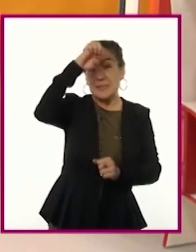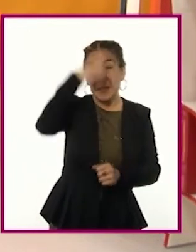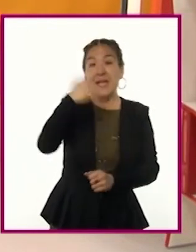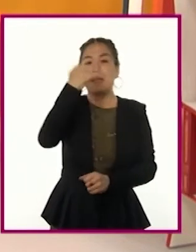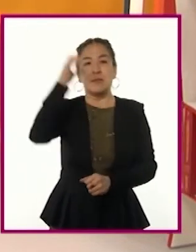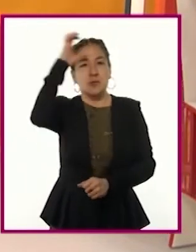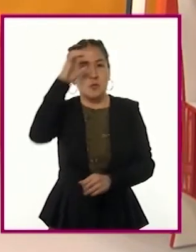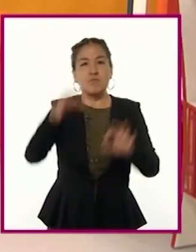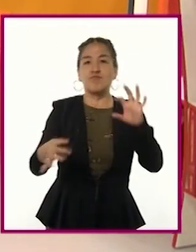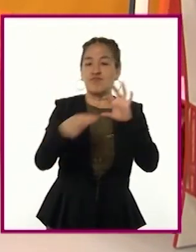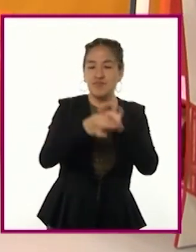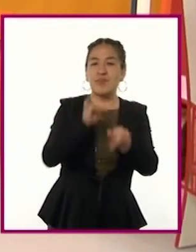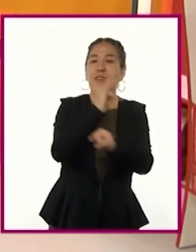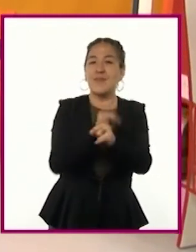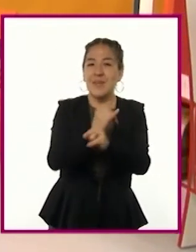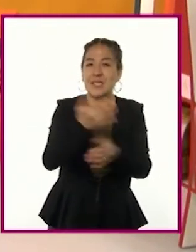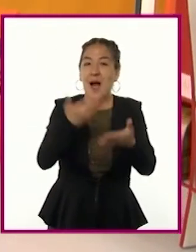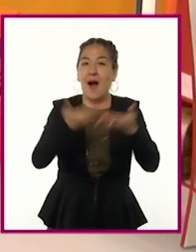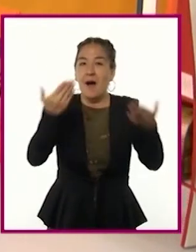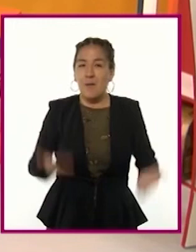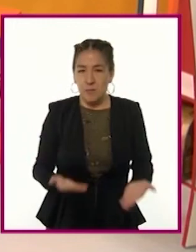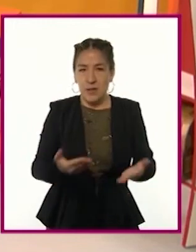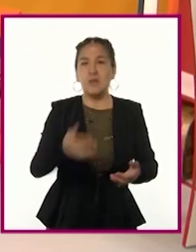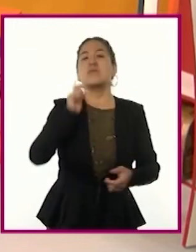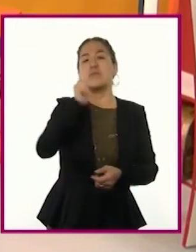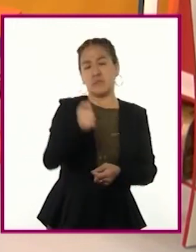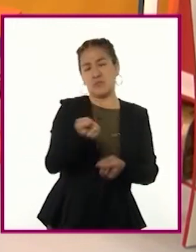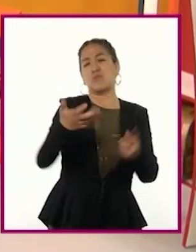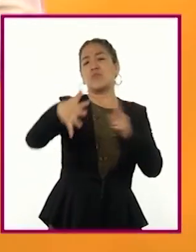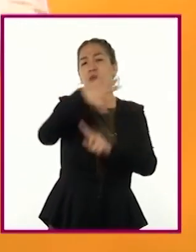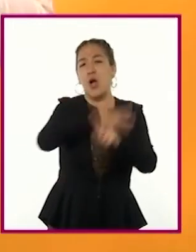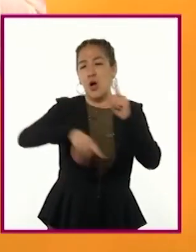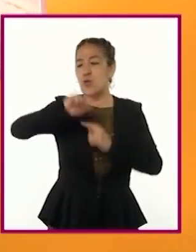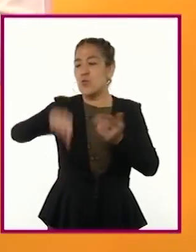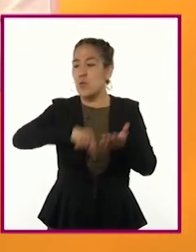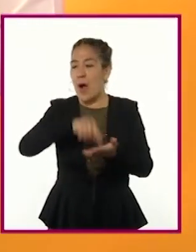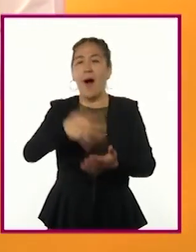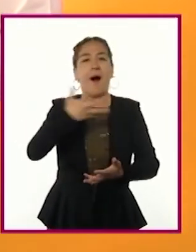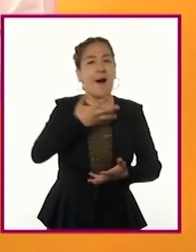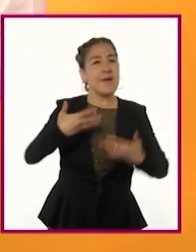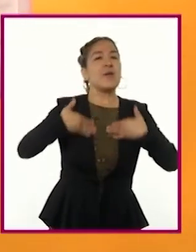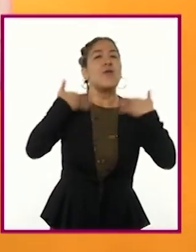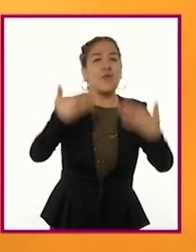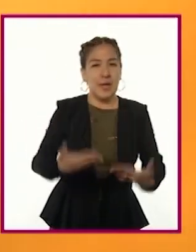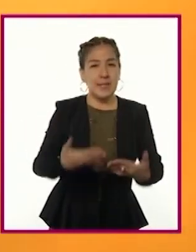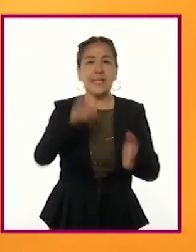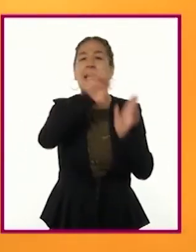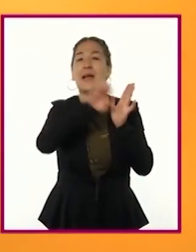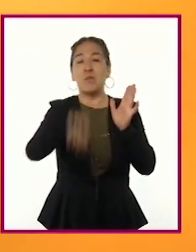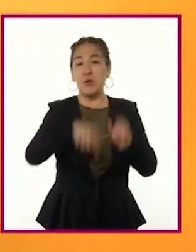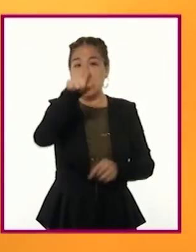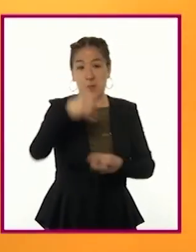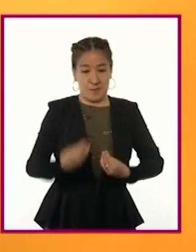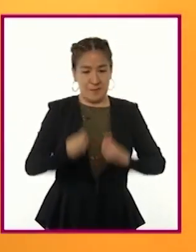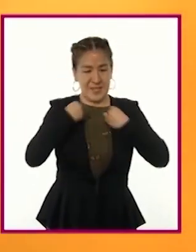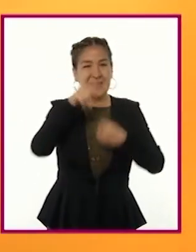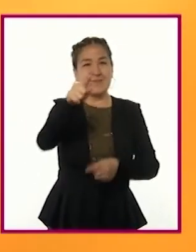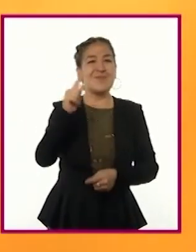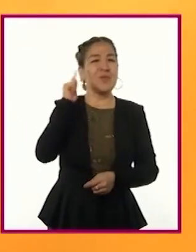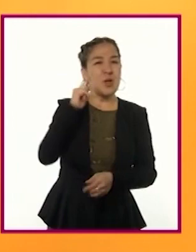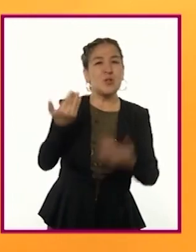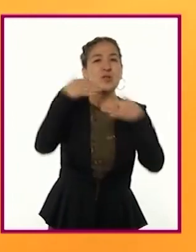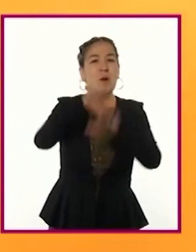las investigaciones actuales, en un ambiente de confianza. Es posible que durante su vida continúen escuchando más